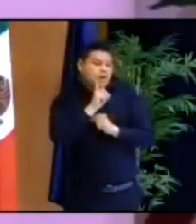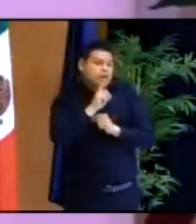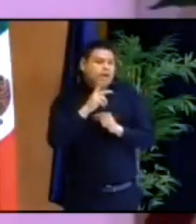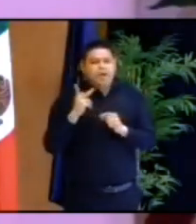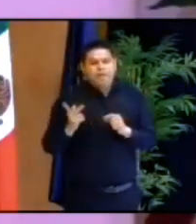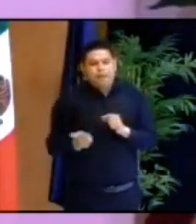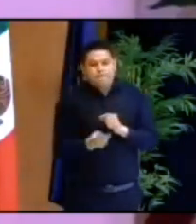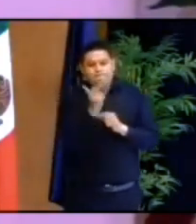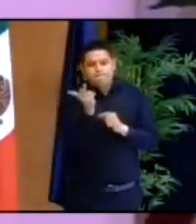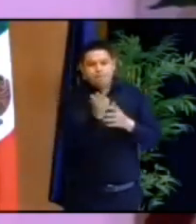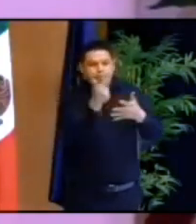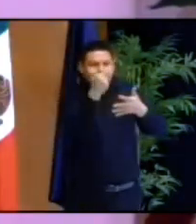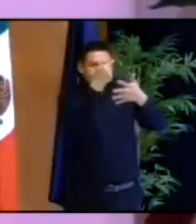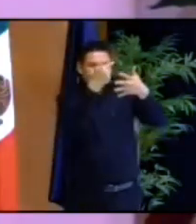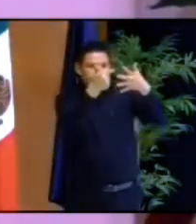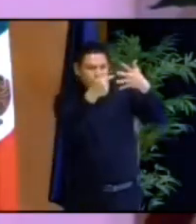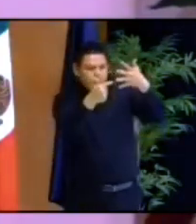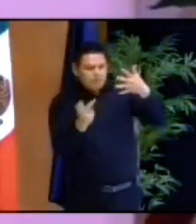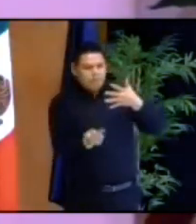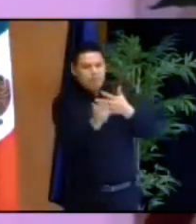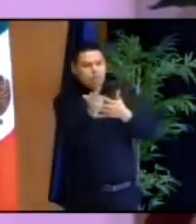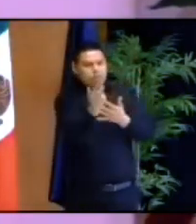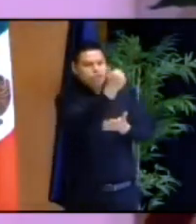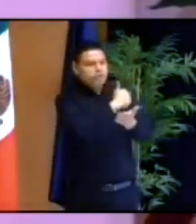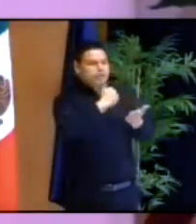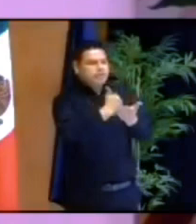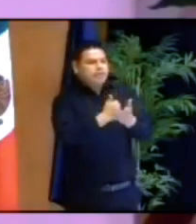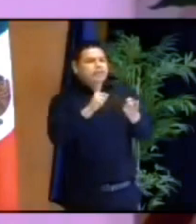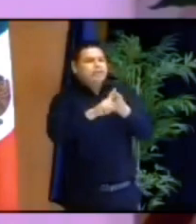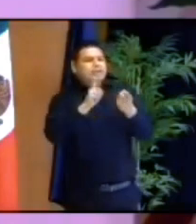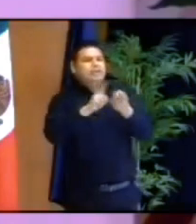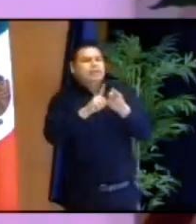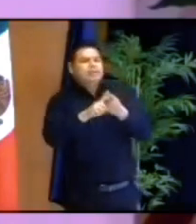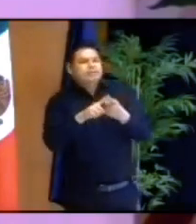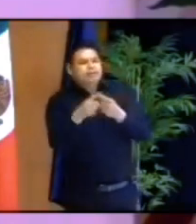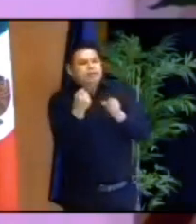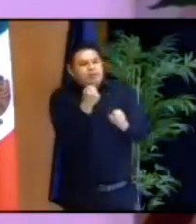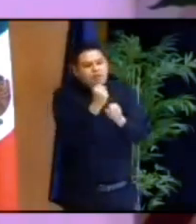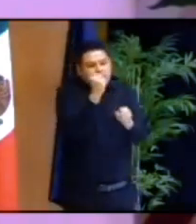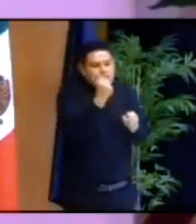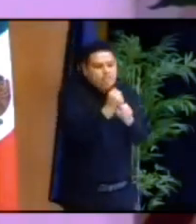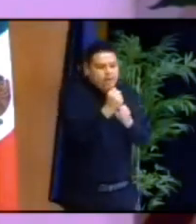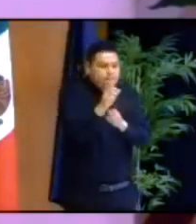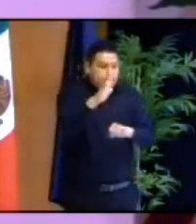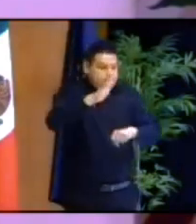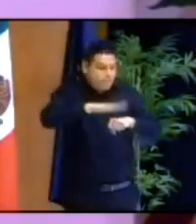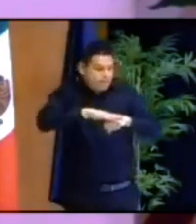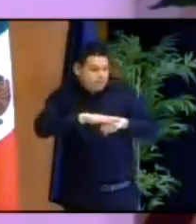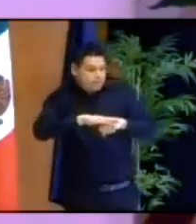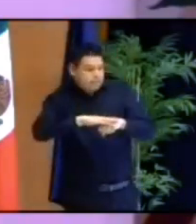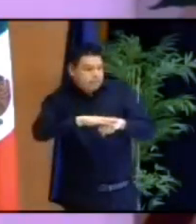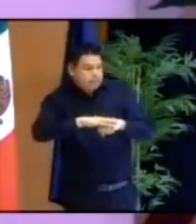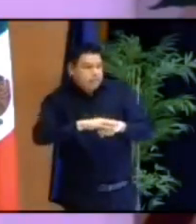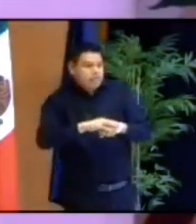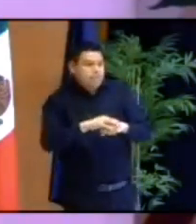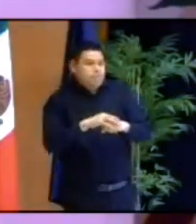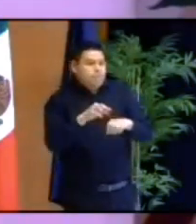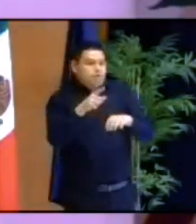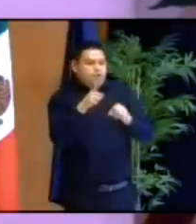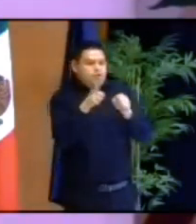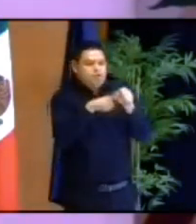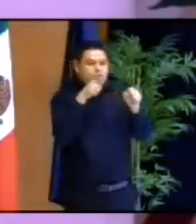encuesta que se hizo en la ciudad, se preguntaba a quién se discrimina más. Primero, por el color de la piel.